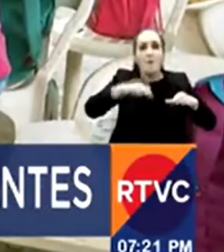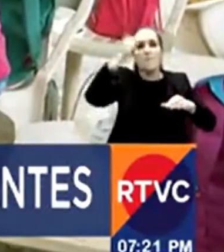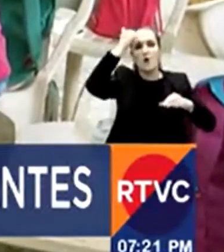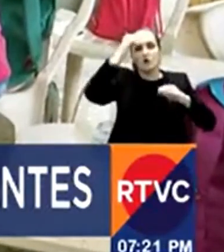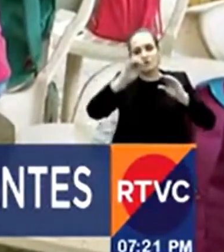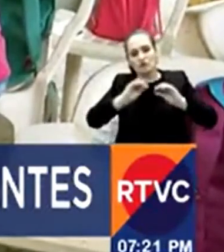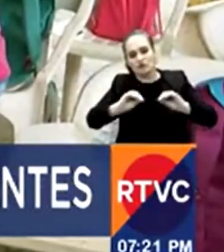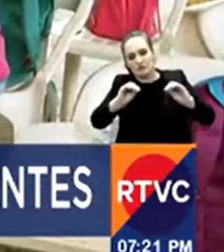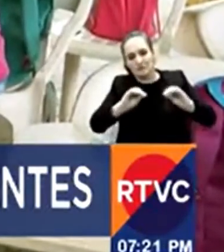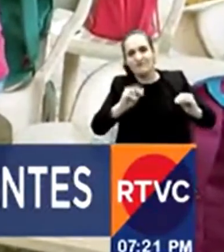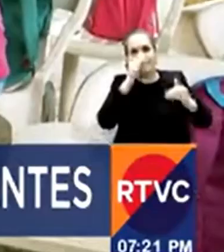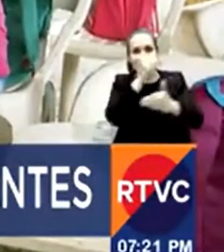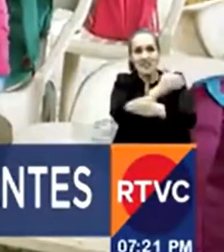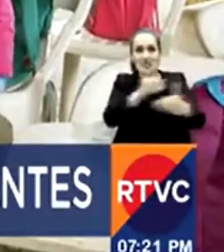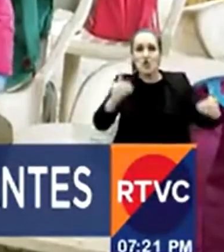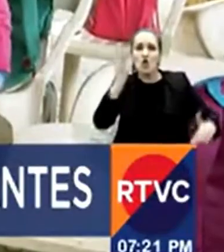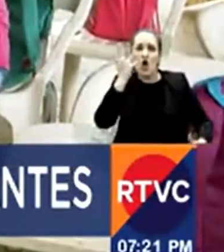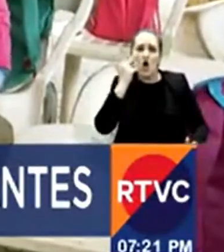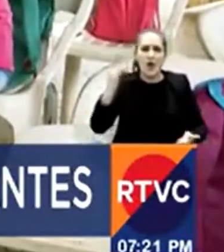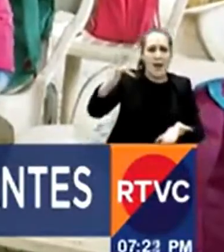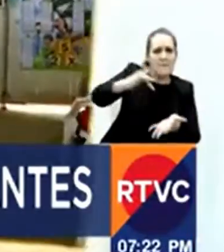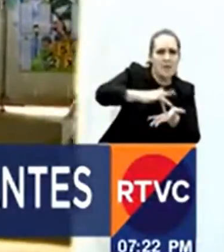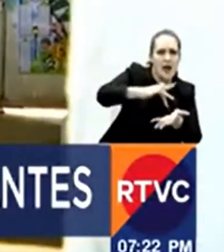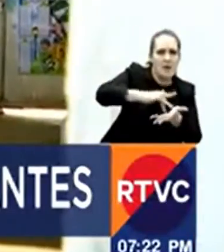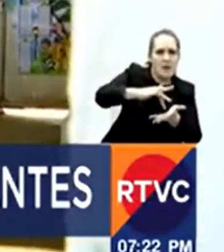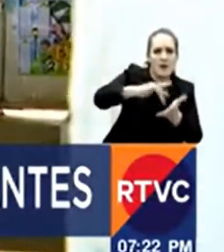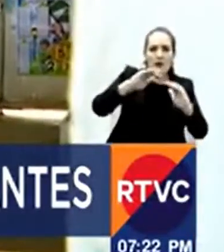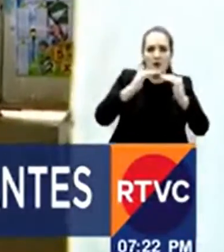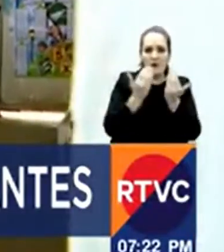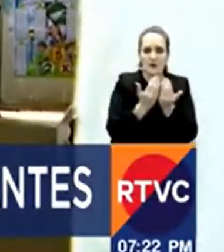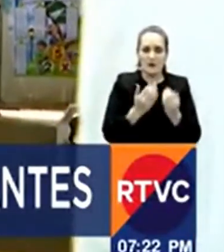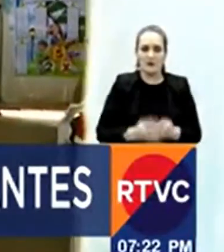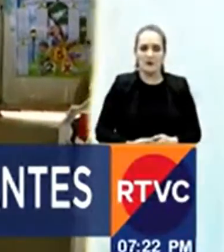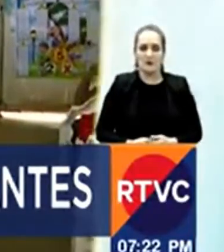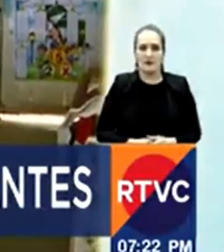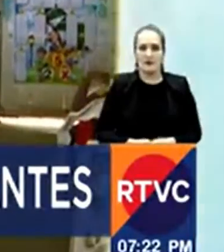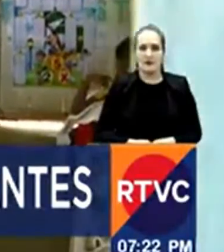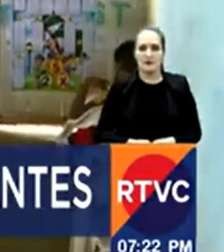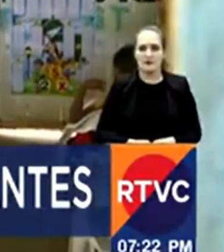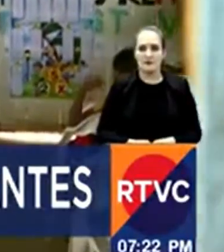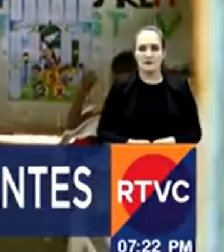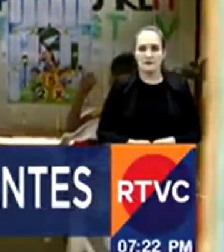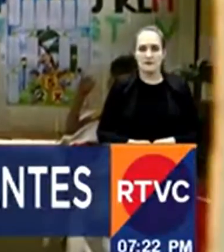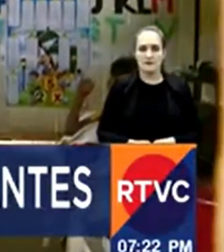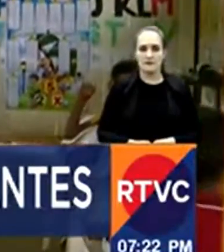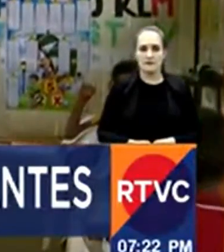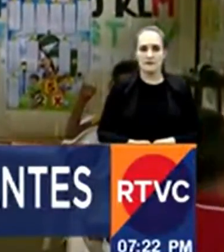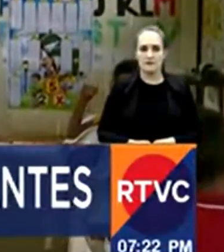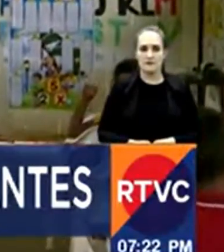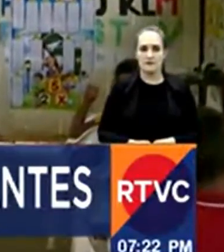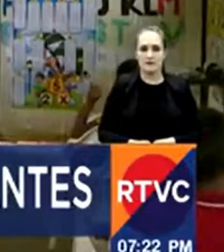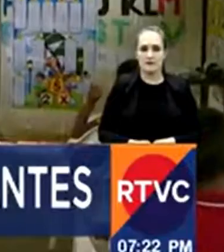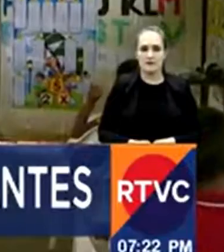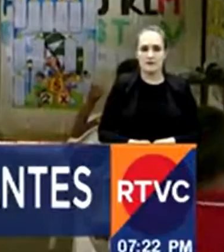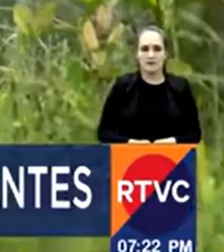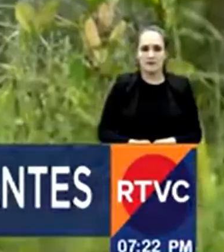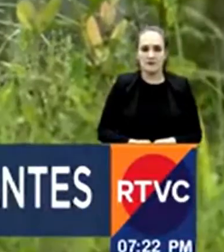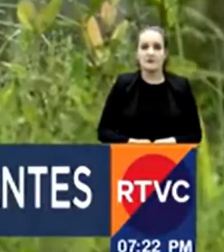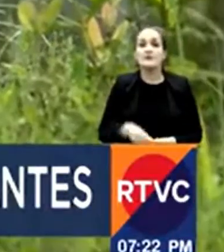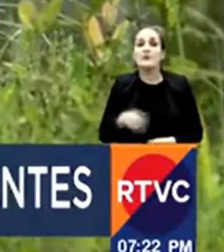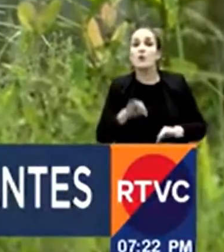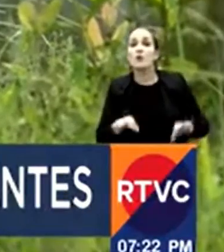conocimientos con los menores que todos los días asisten a la escuela. Necesita algo que es más importante.